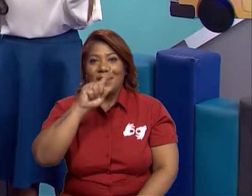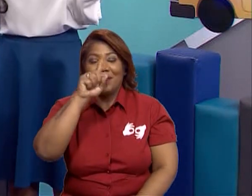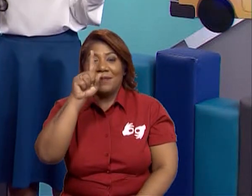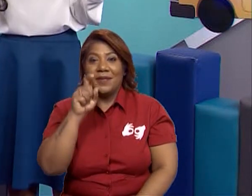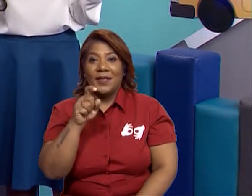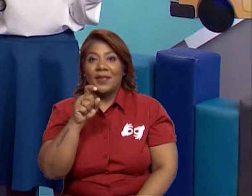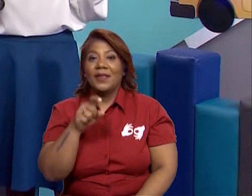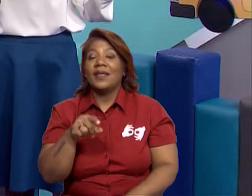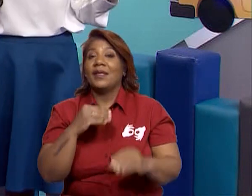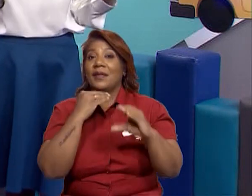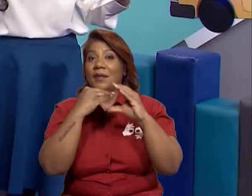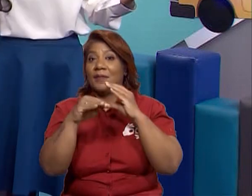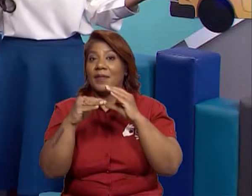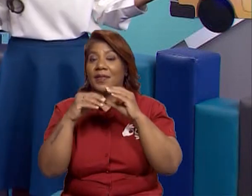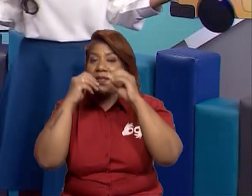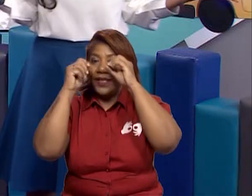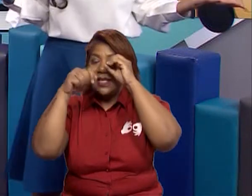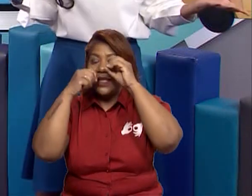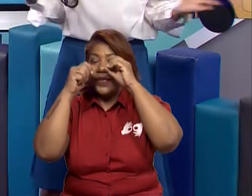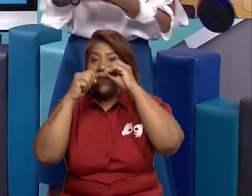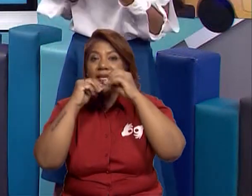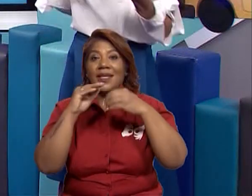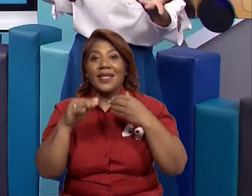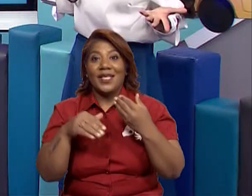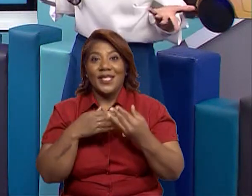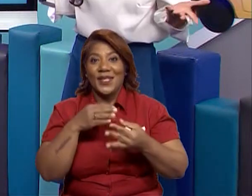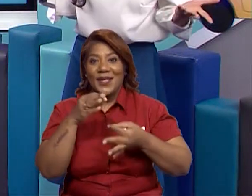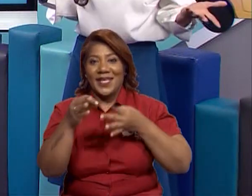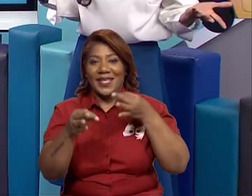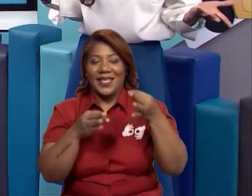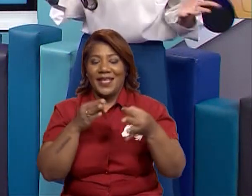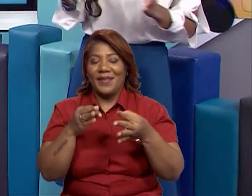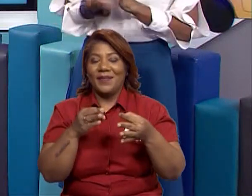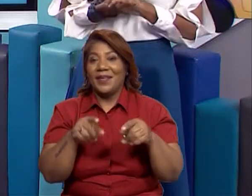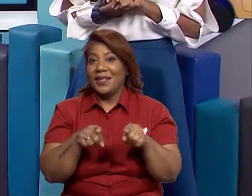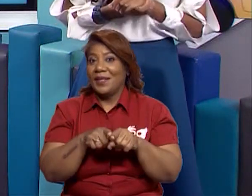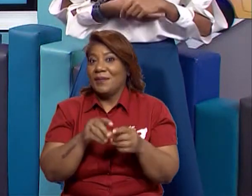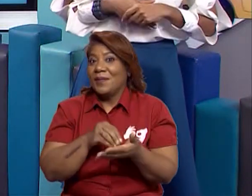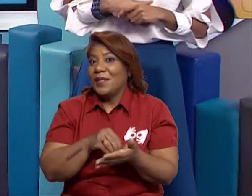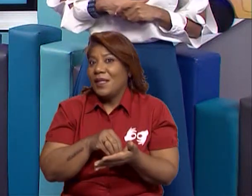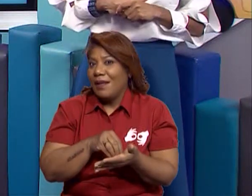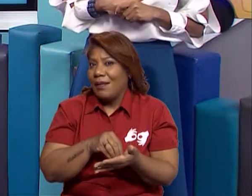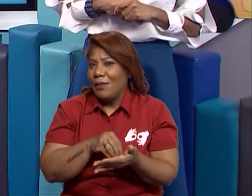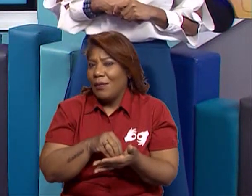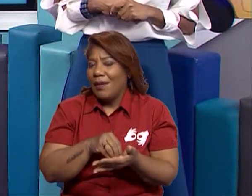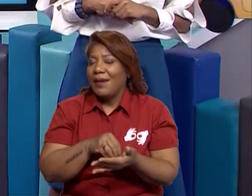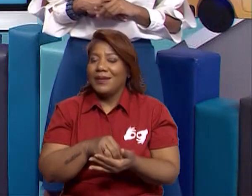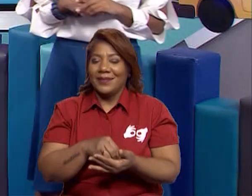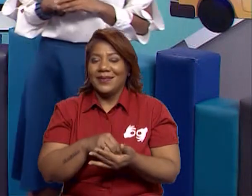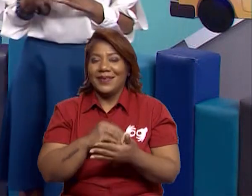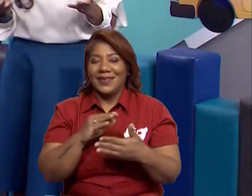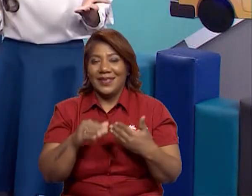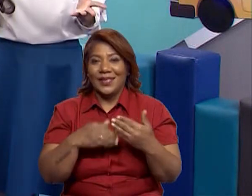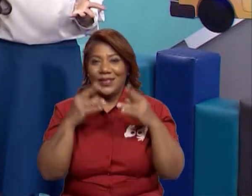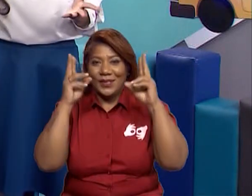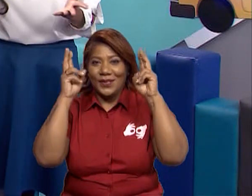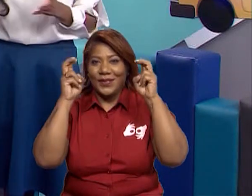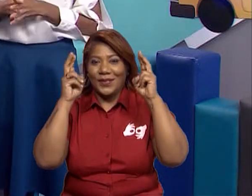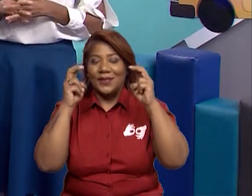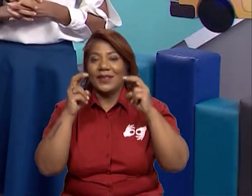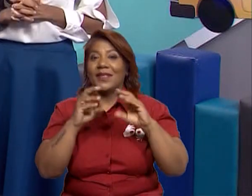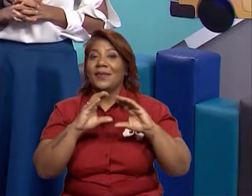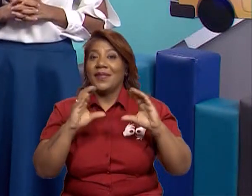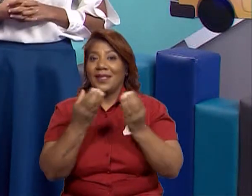videos para que hagan todas sus explicaciones y también nos digan sus dudas sobre los contenidos que trabajamos en nuestra